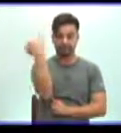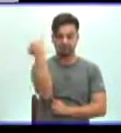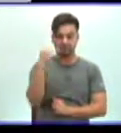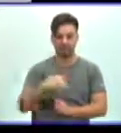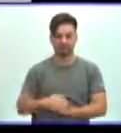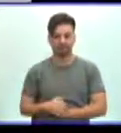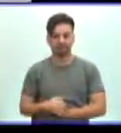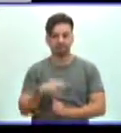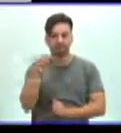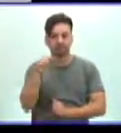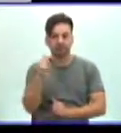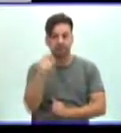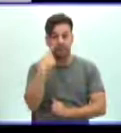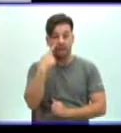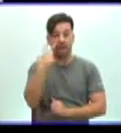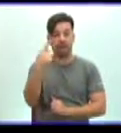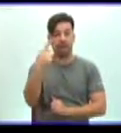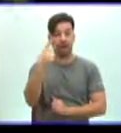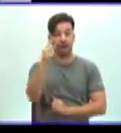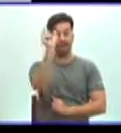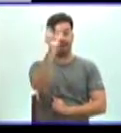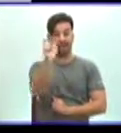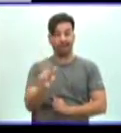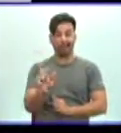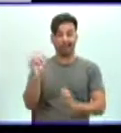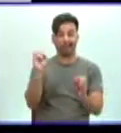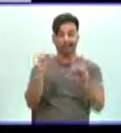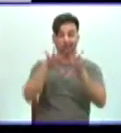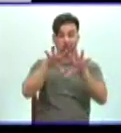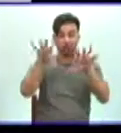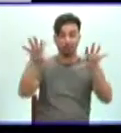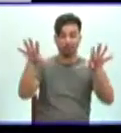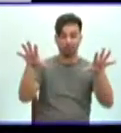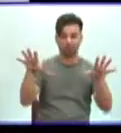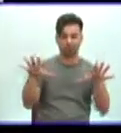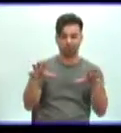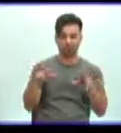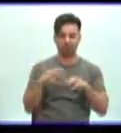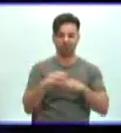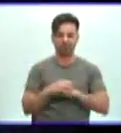producen fenómenos tan impresionantes como la aurora boreal y la aurora austral.